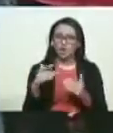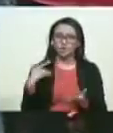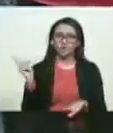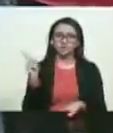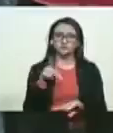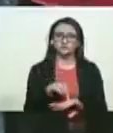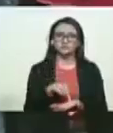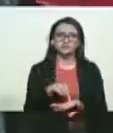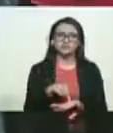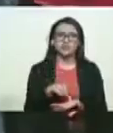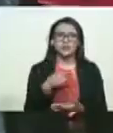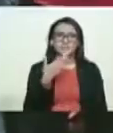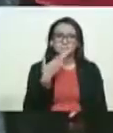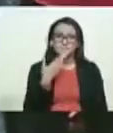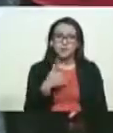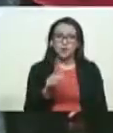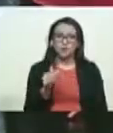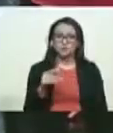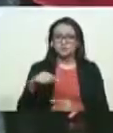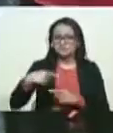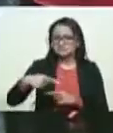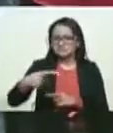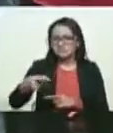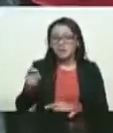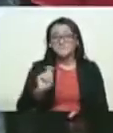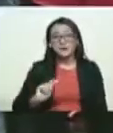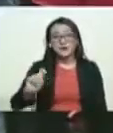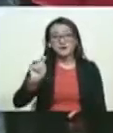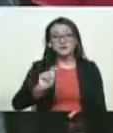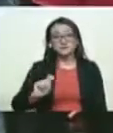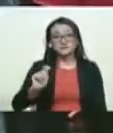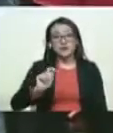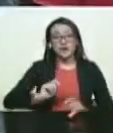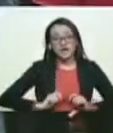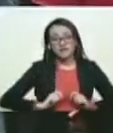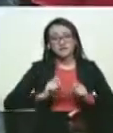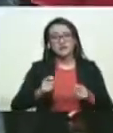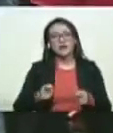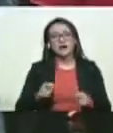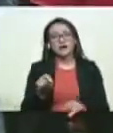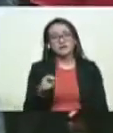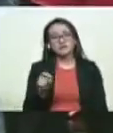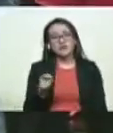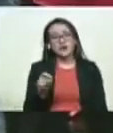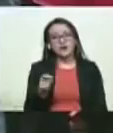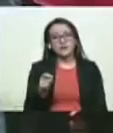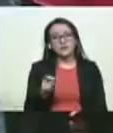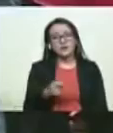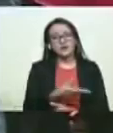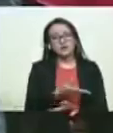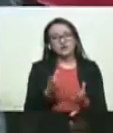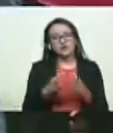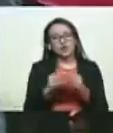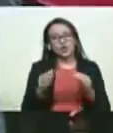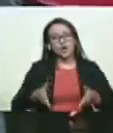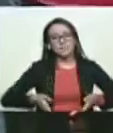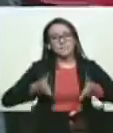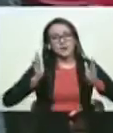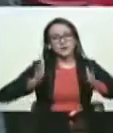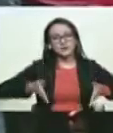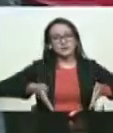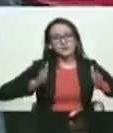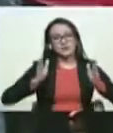muy pronto en los próximos meses a entregar la llave en mano de todos los apartamentos